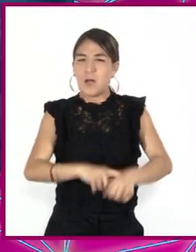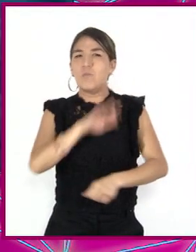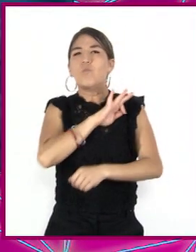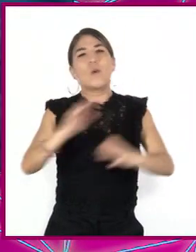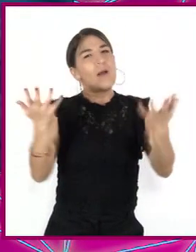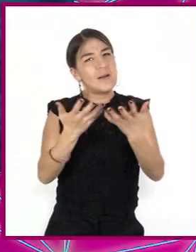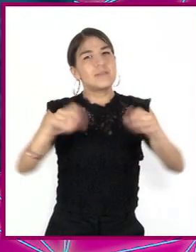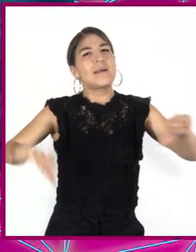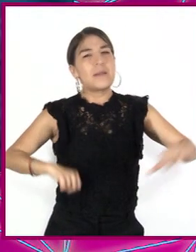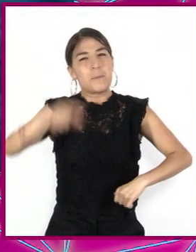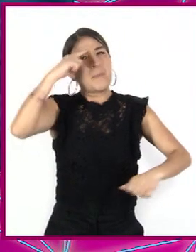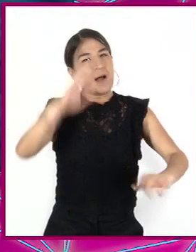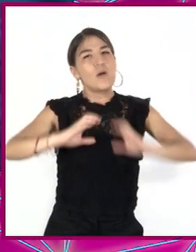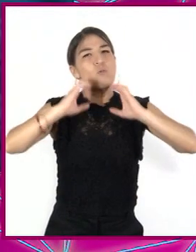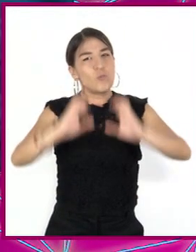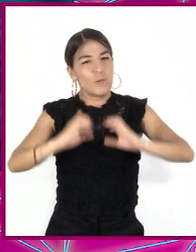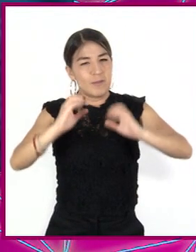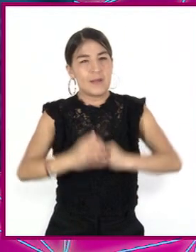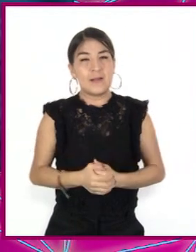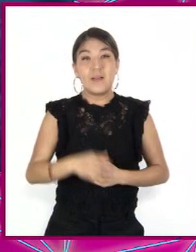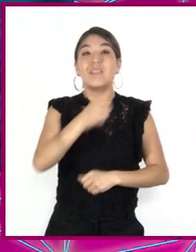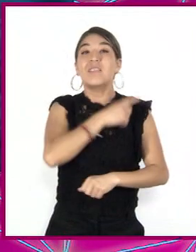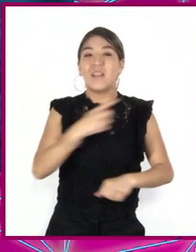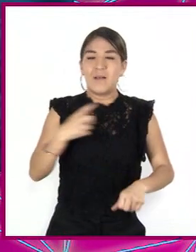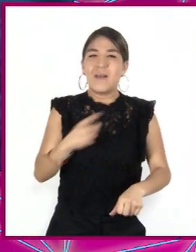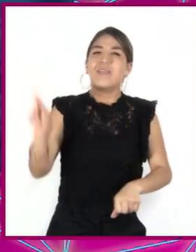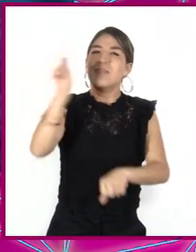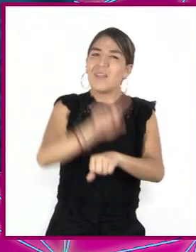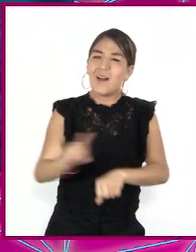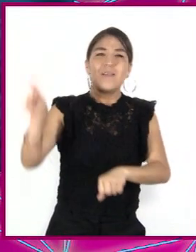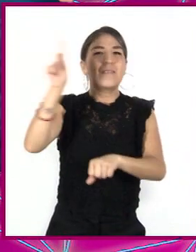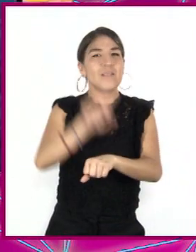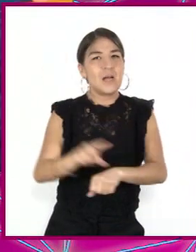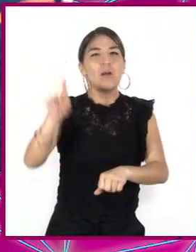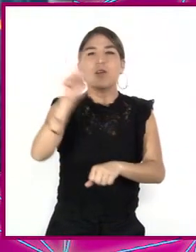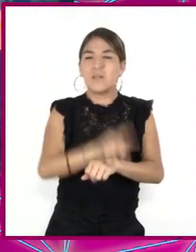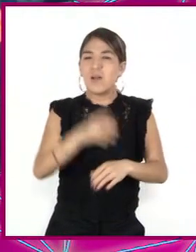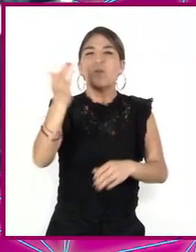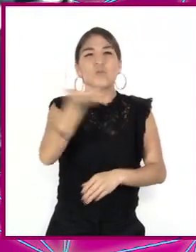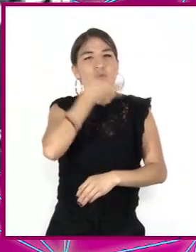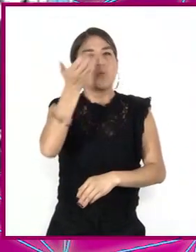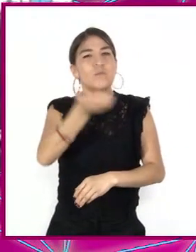Las acciones para cuidar el agua deben realizarse diariamente y convertirse en un hábito.